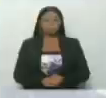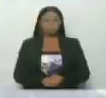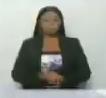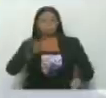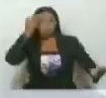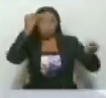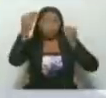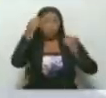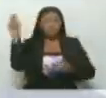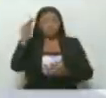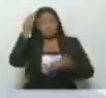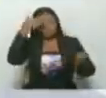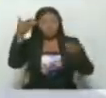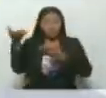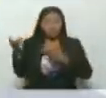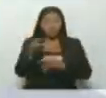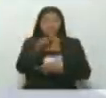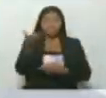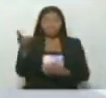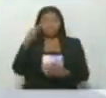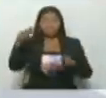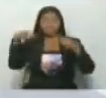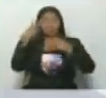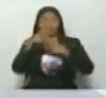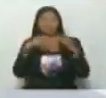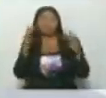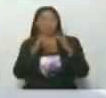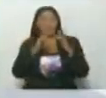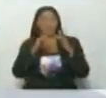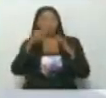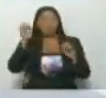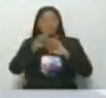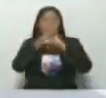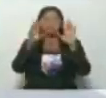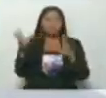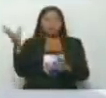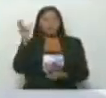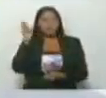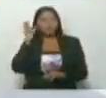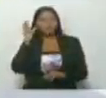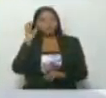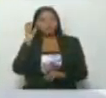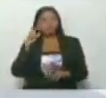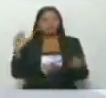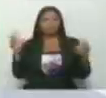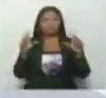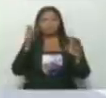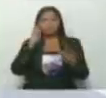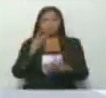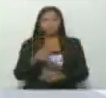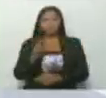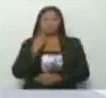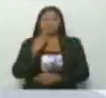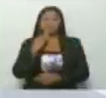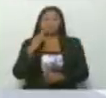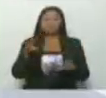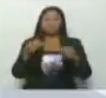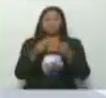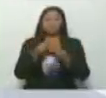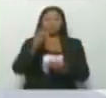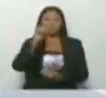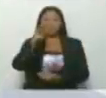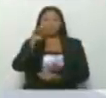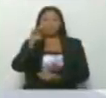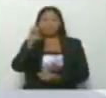hola hola venezuela salvo la audiencia que es el 5 que se escucha por radio se fortaleció muy buena esa experiencia con cobre más que